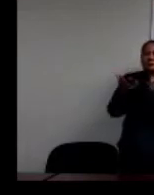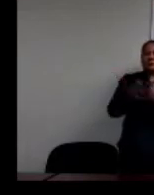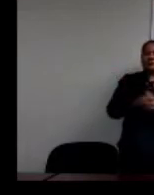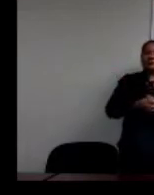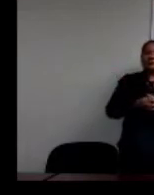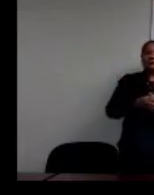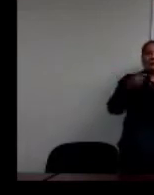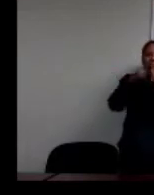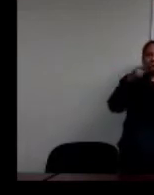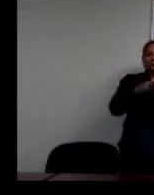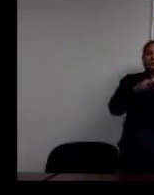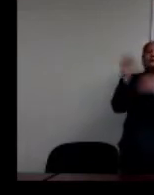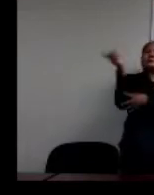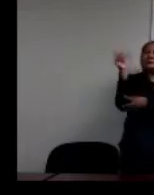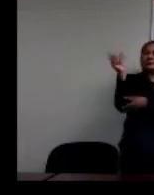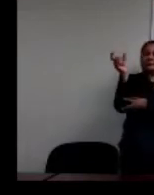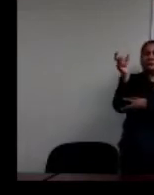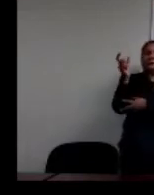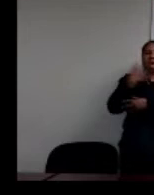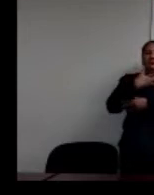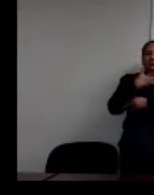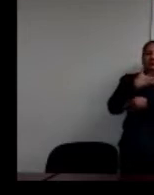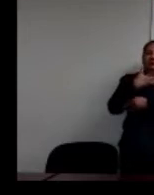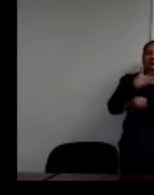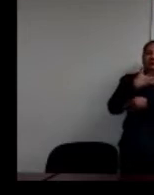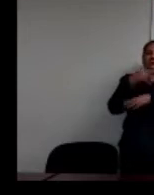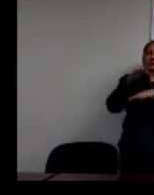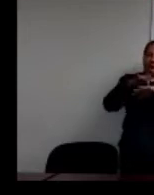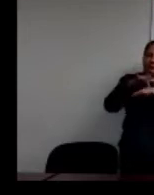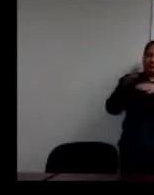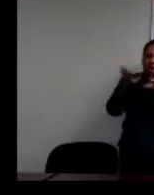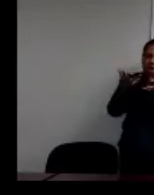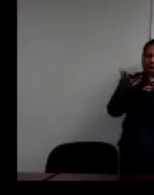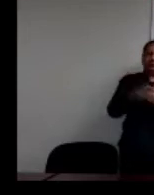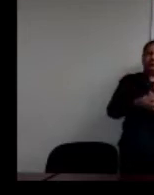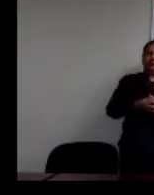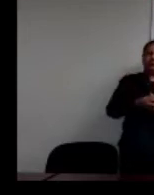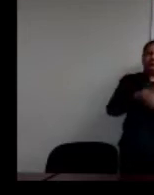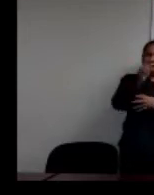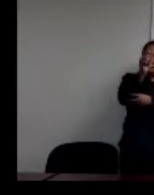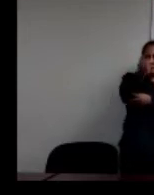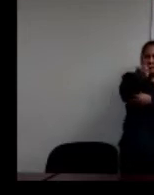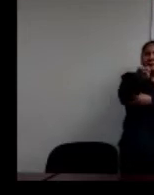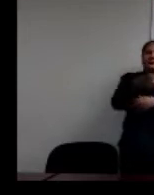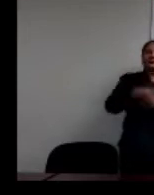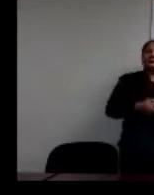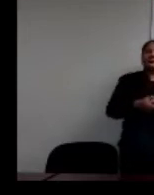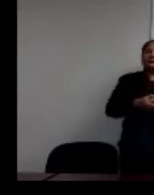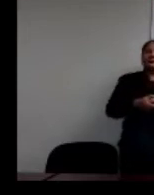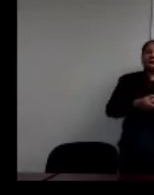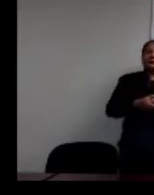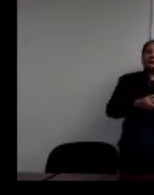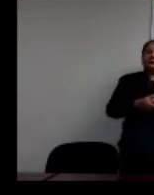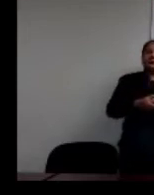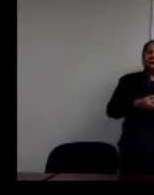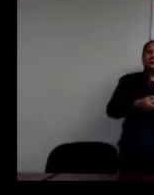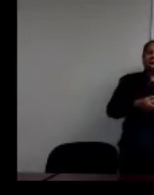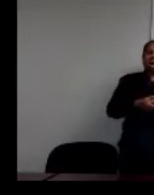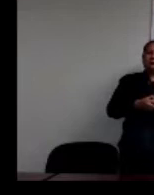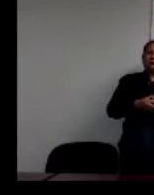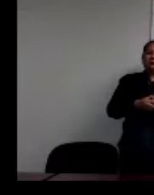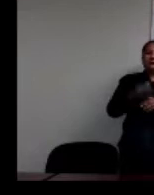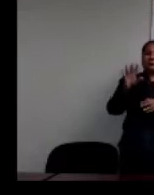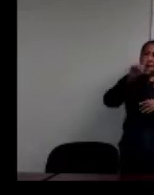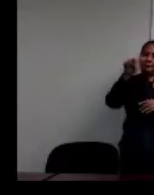la regla es cuándo le toca hacerlo. Significa, por ejemplo, la regla es después